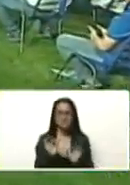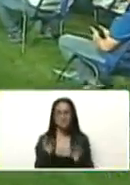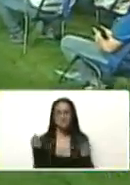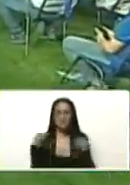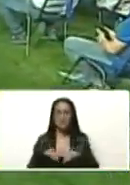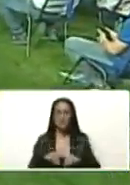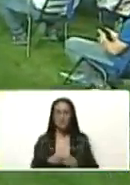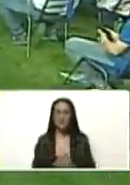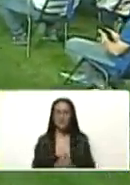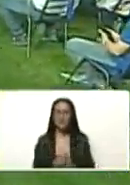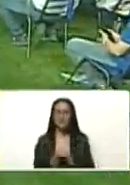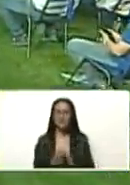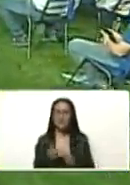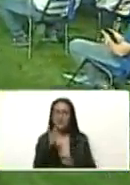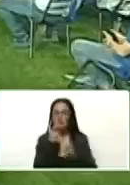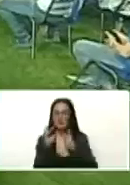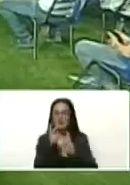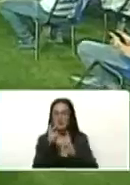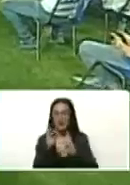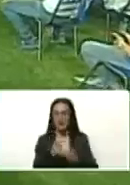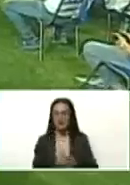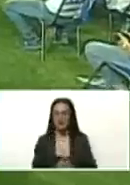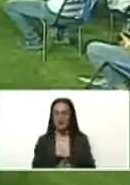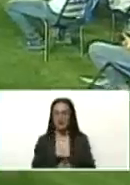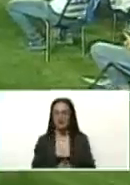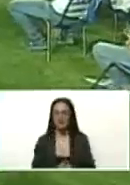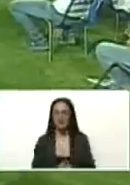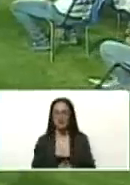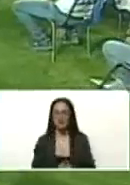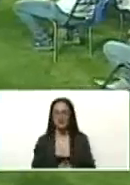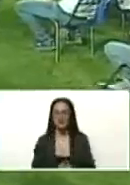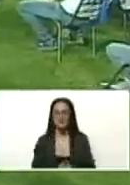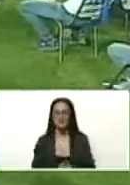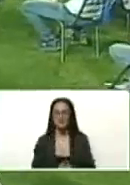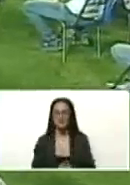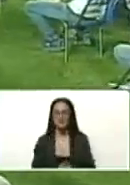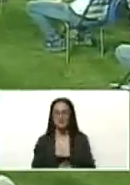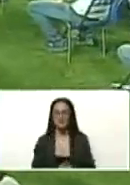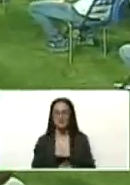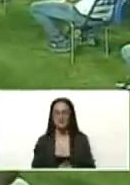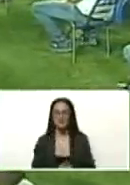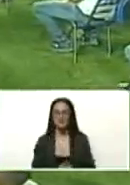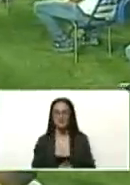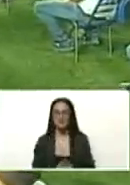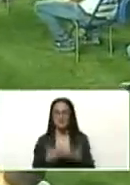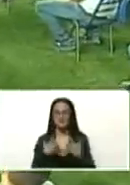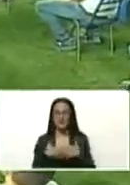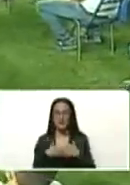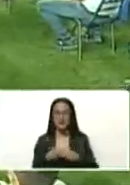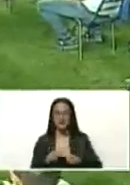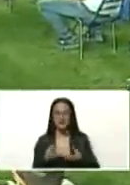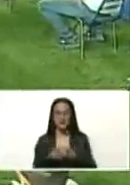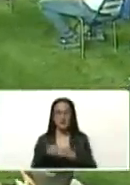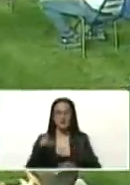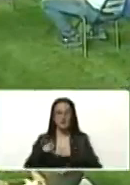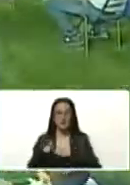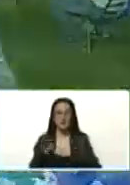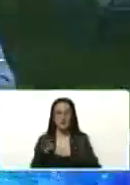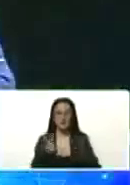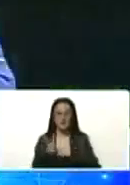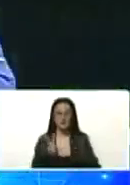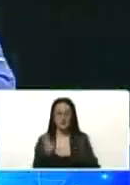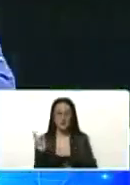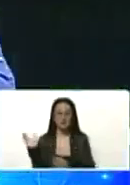acuerdos con todos estos visitantes para, bueno, nosotros adquirir toda esta maquinaria necesaria para Venezuela, traer